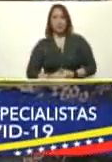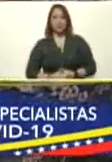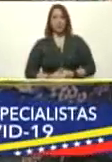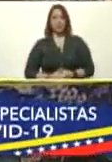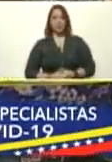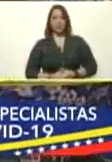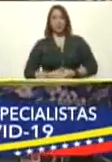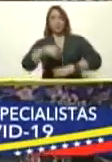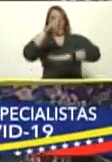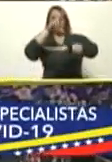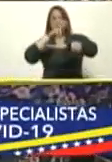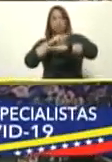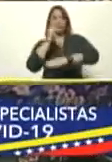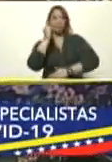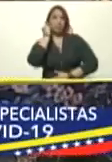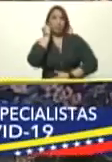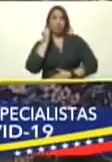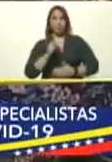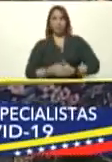la doctora